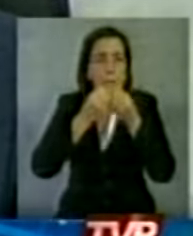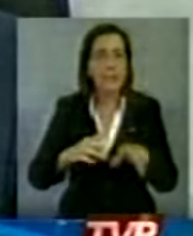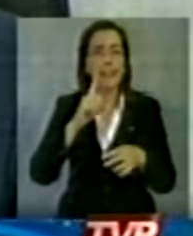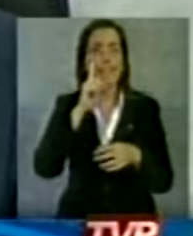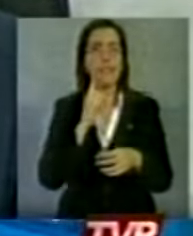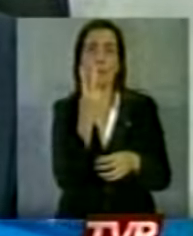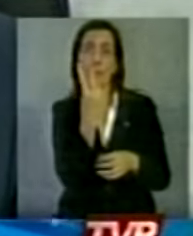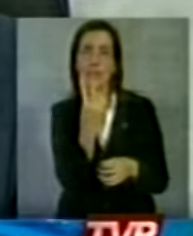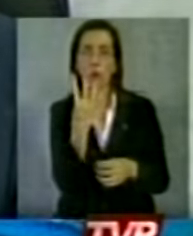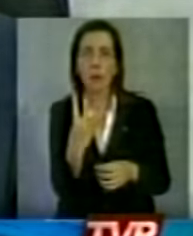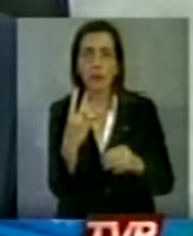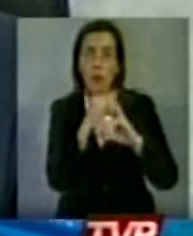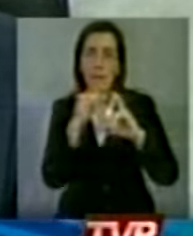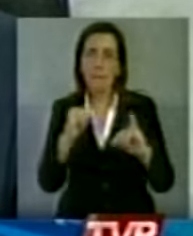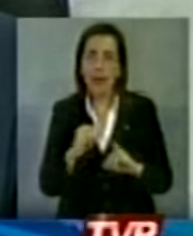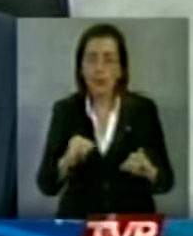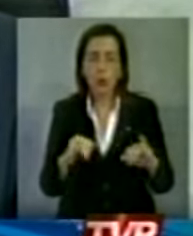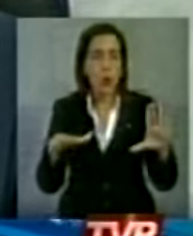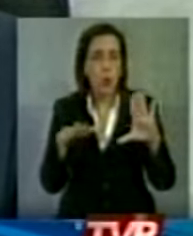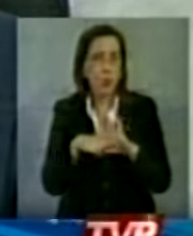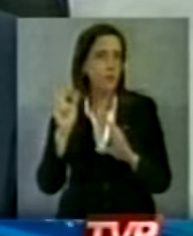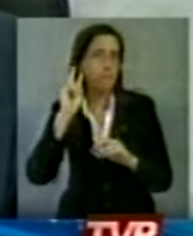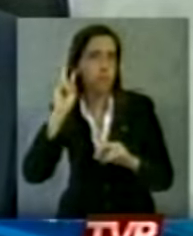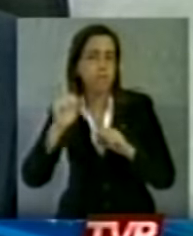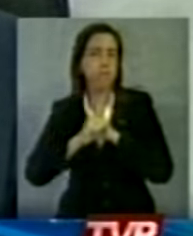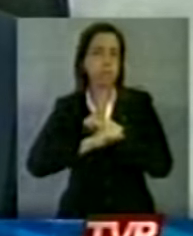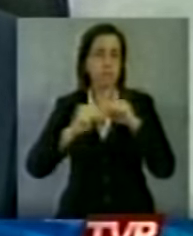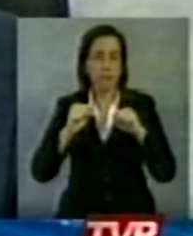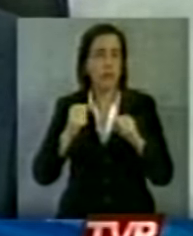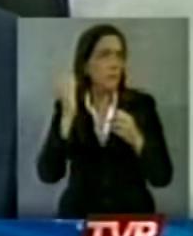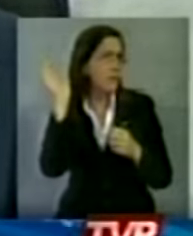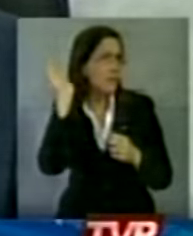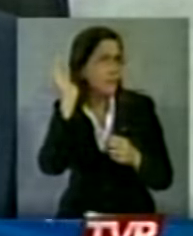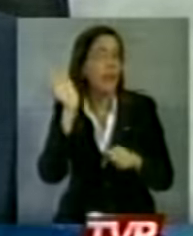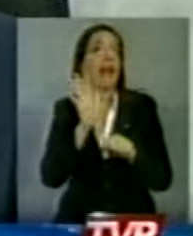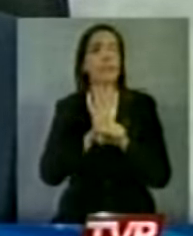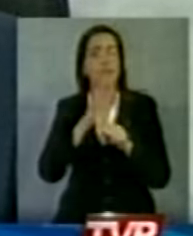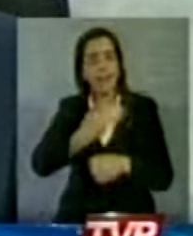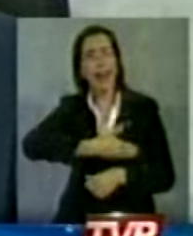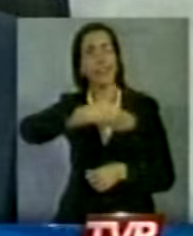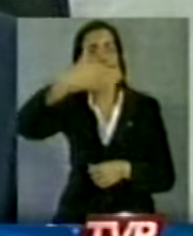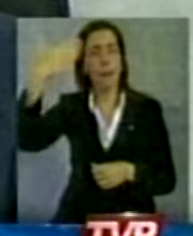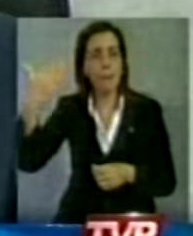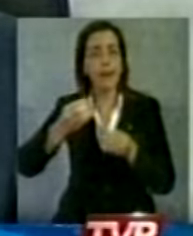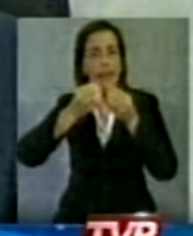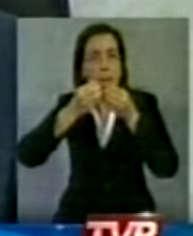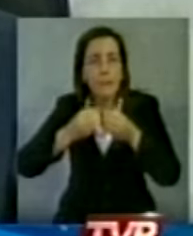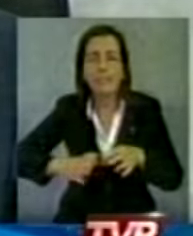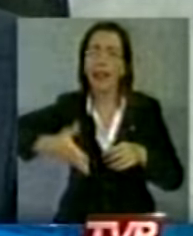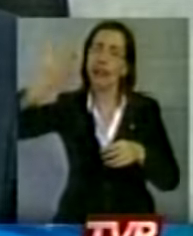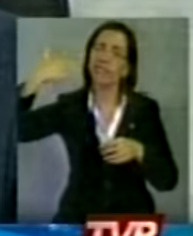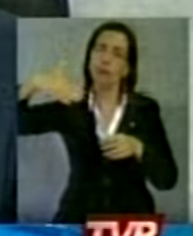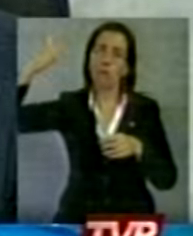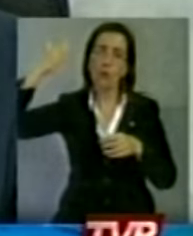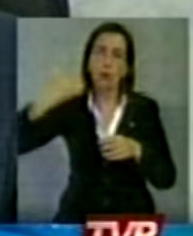día 24, una salva de 21 cañonazos anunció al público la instalación inmediata de